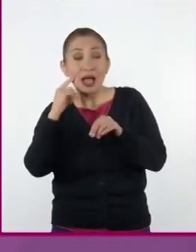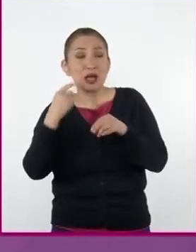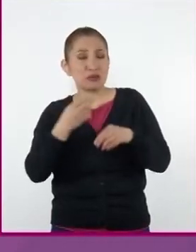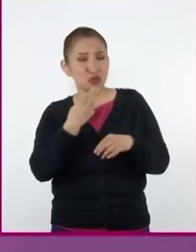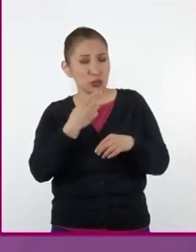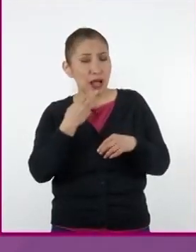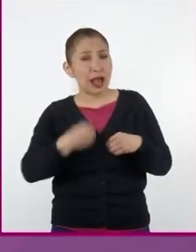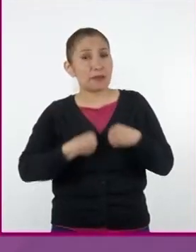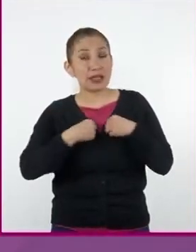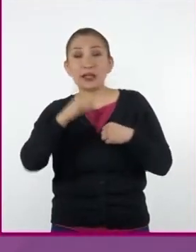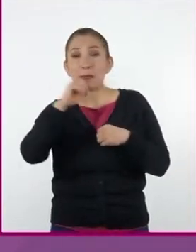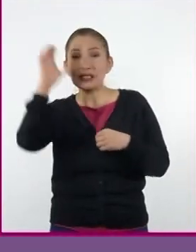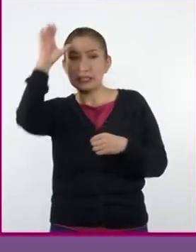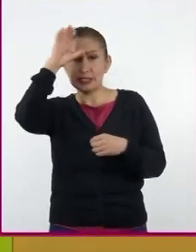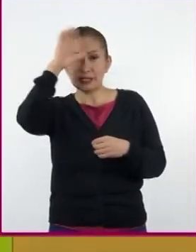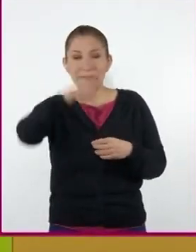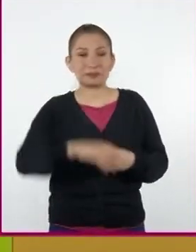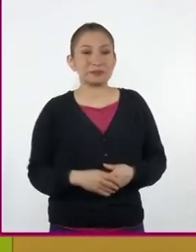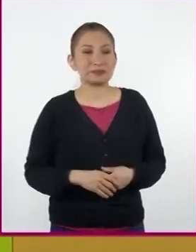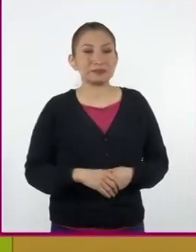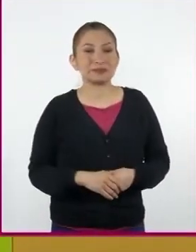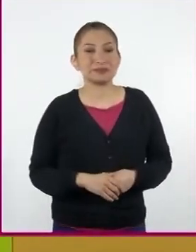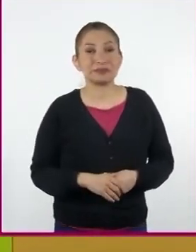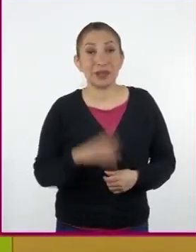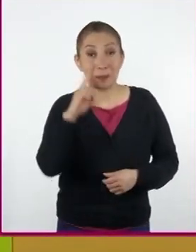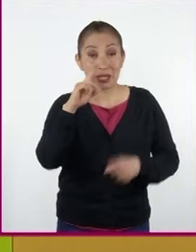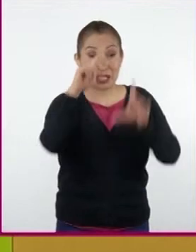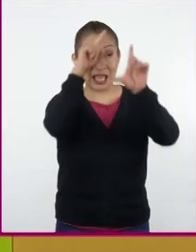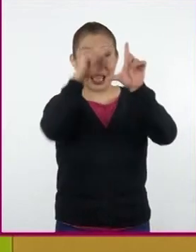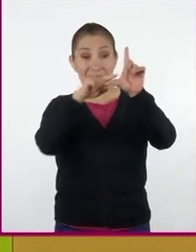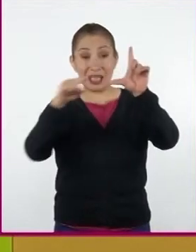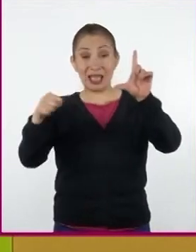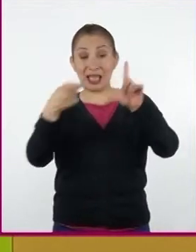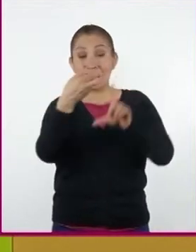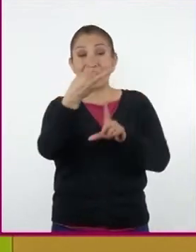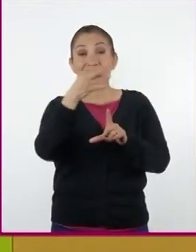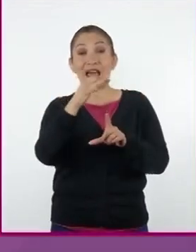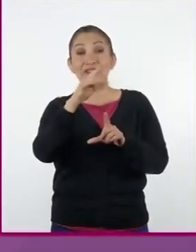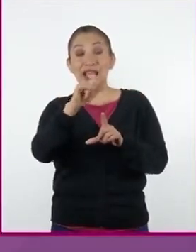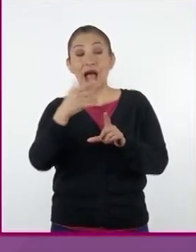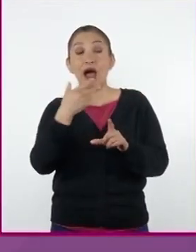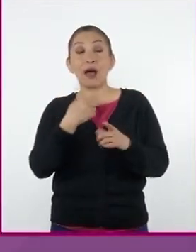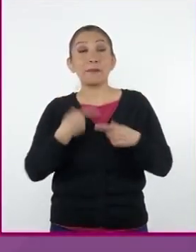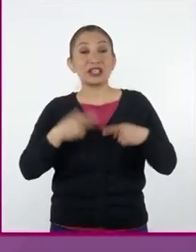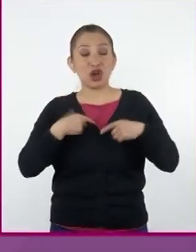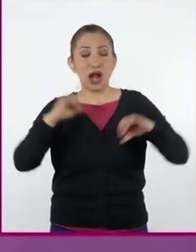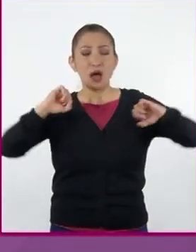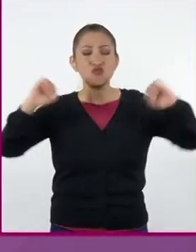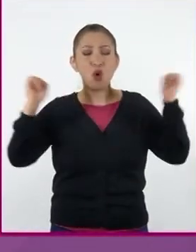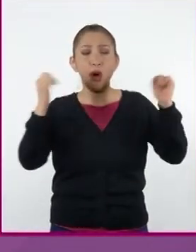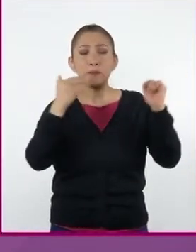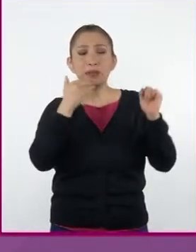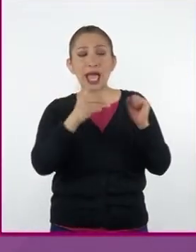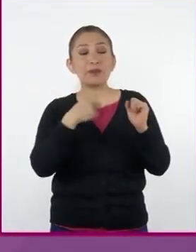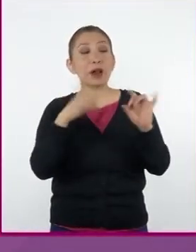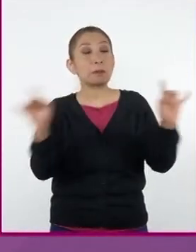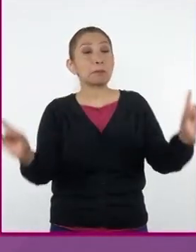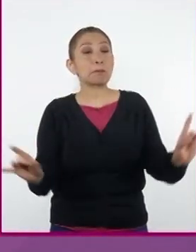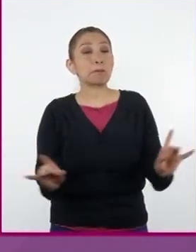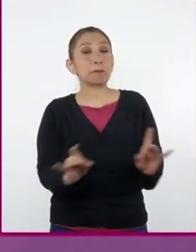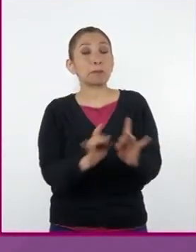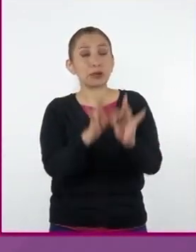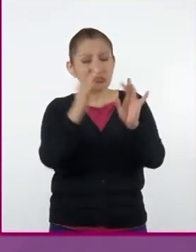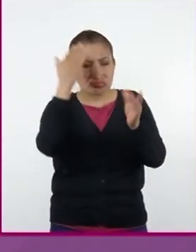diaria como en la ciencia. En la gráfica podemos apreciar que el corredor empezó bien su carrera, pero de pronto dejó de